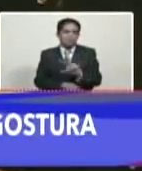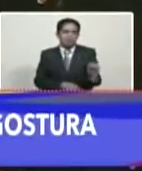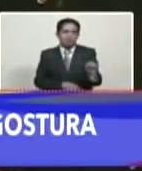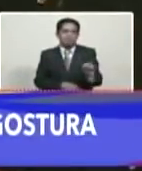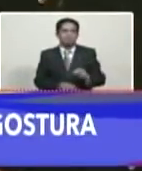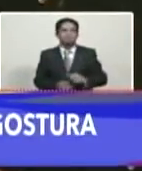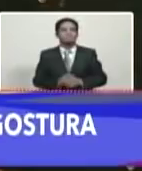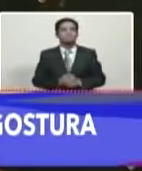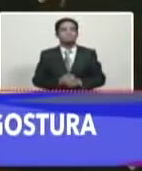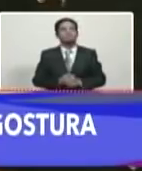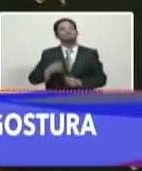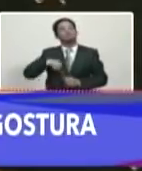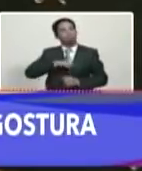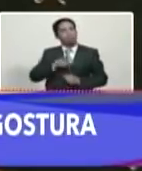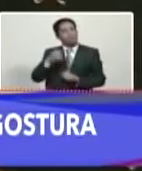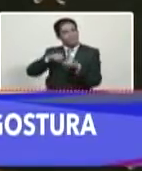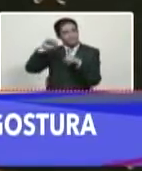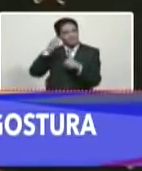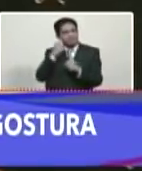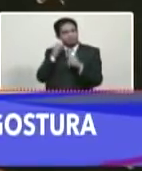Y la defendemos con pasión.